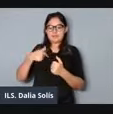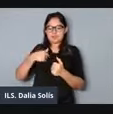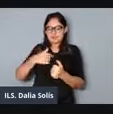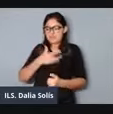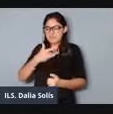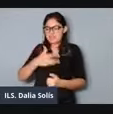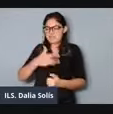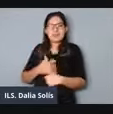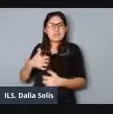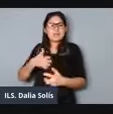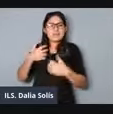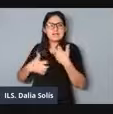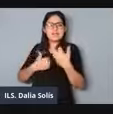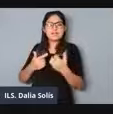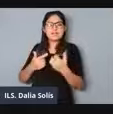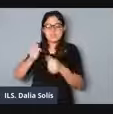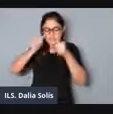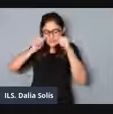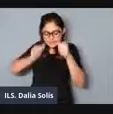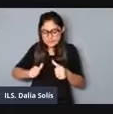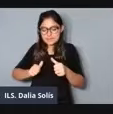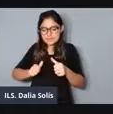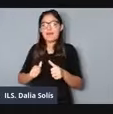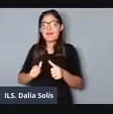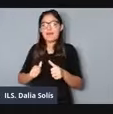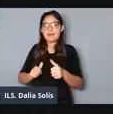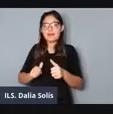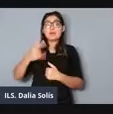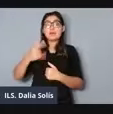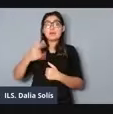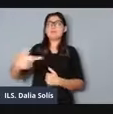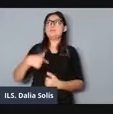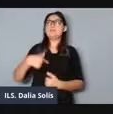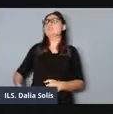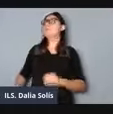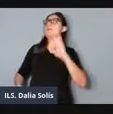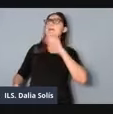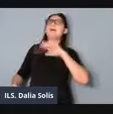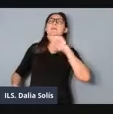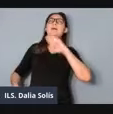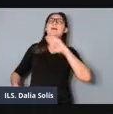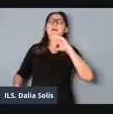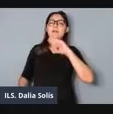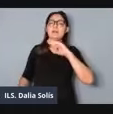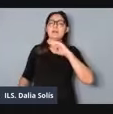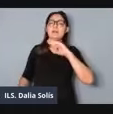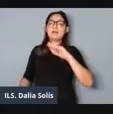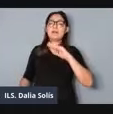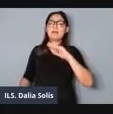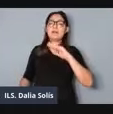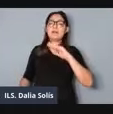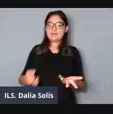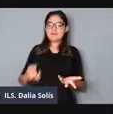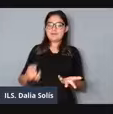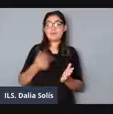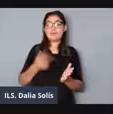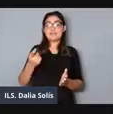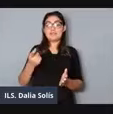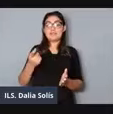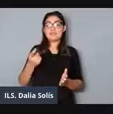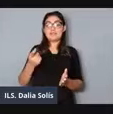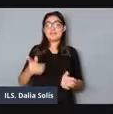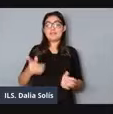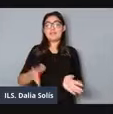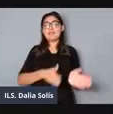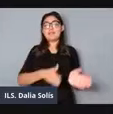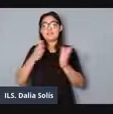¿no? Y entonces va el círculo otra vez vicioso. Vamos otra vez, ¿no? Entonces, para identificar hay que